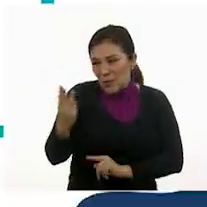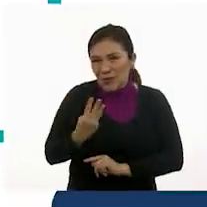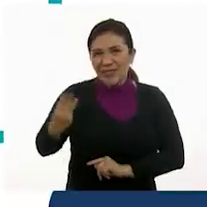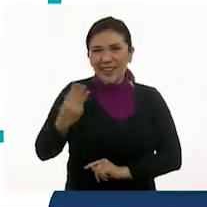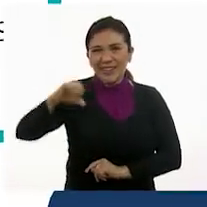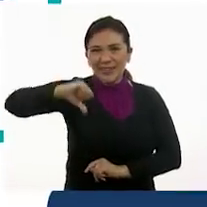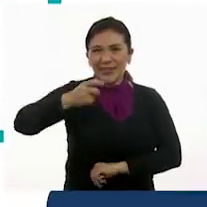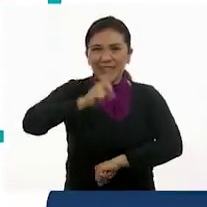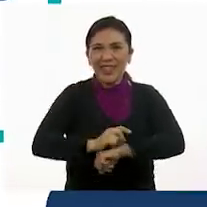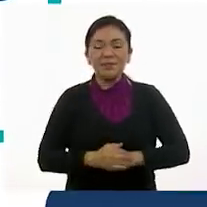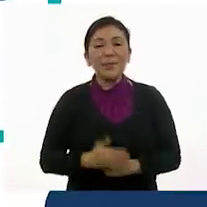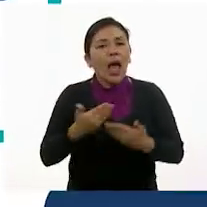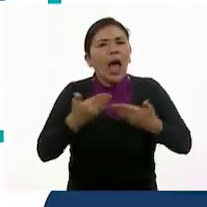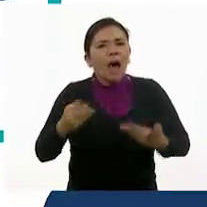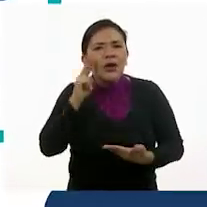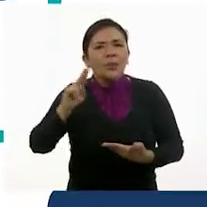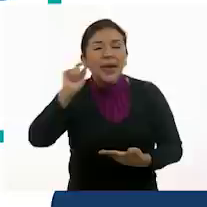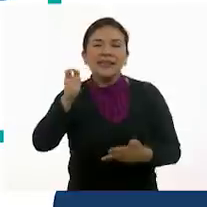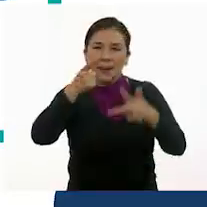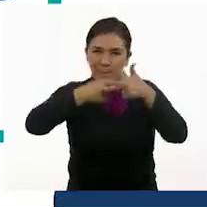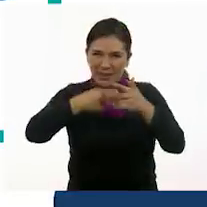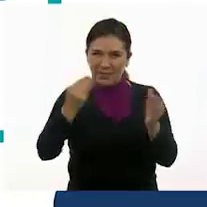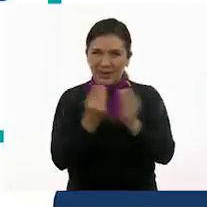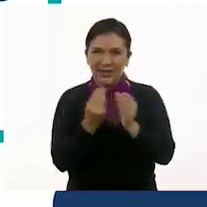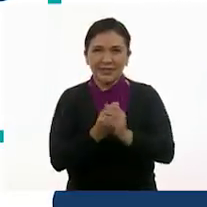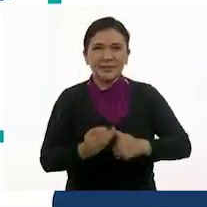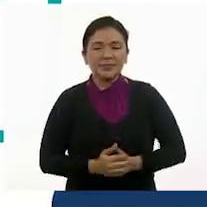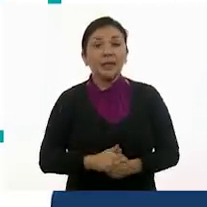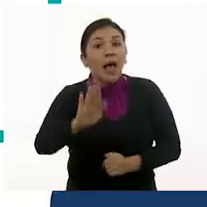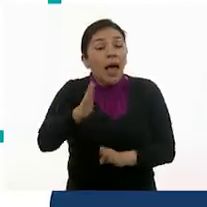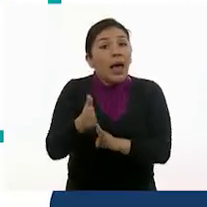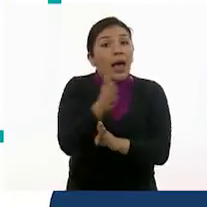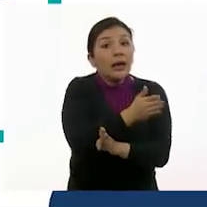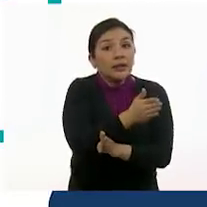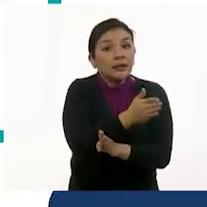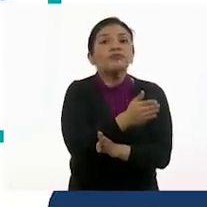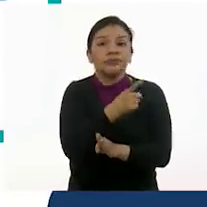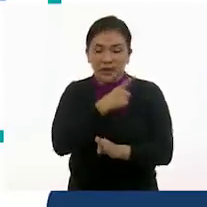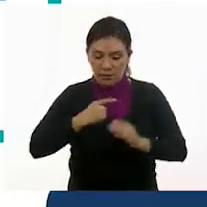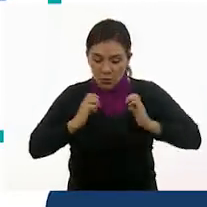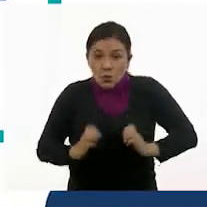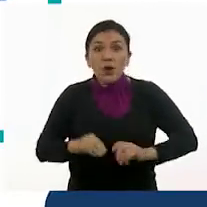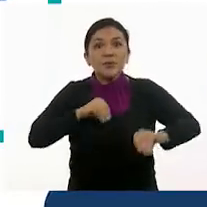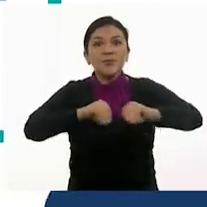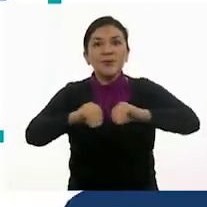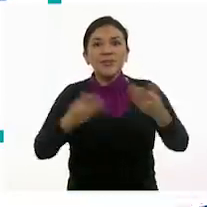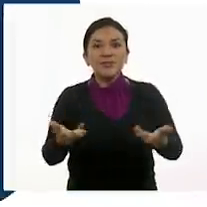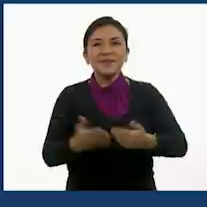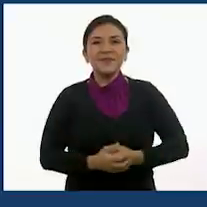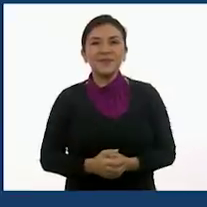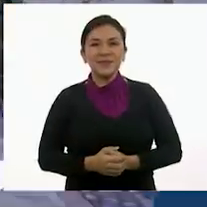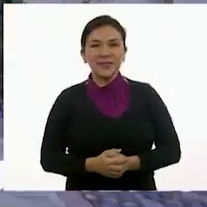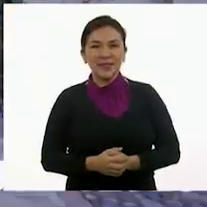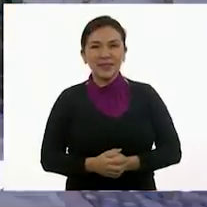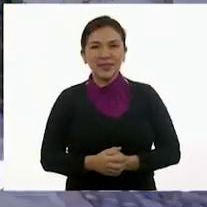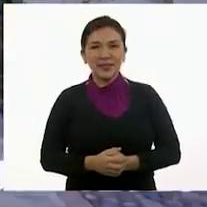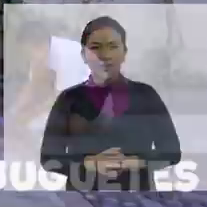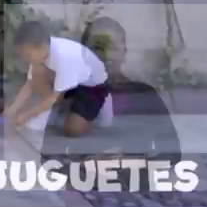yo. A continuación, matemáticas. Pero antes, a movernos un poco.